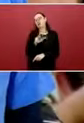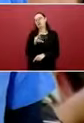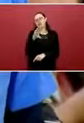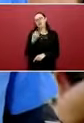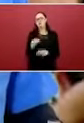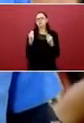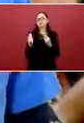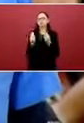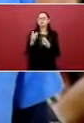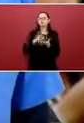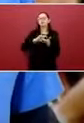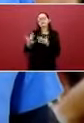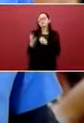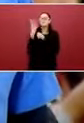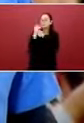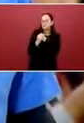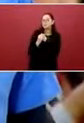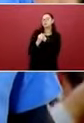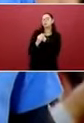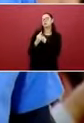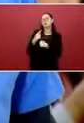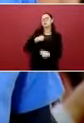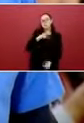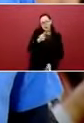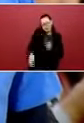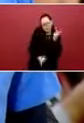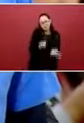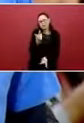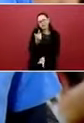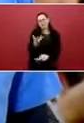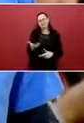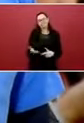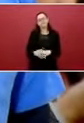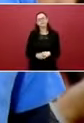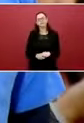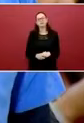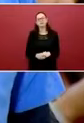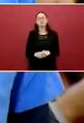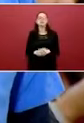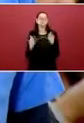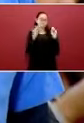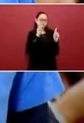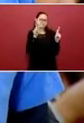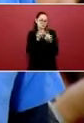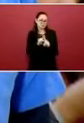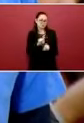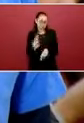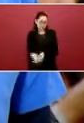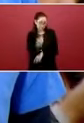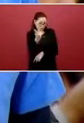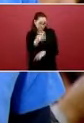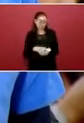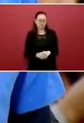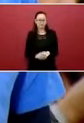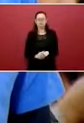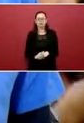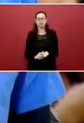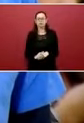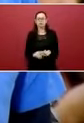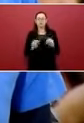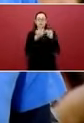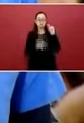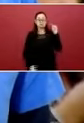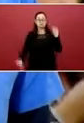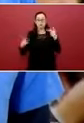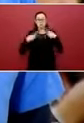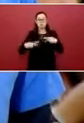a mí y a mi compañero estas preguntas. A mí es que en México hay muchos jóvenes con unas mentes muy